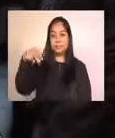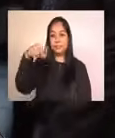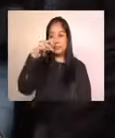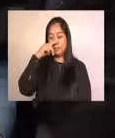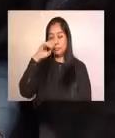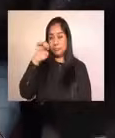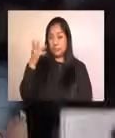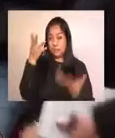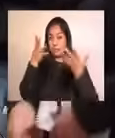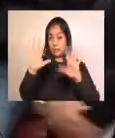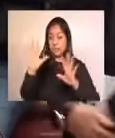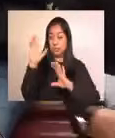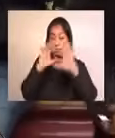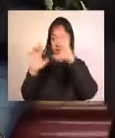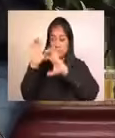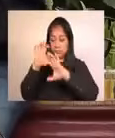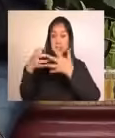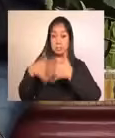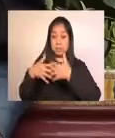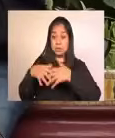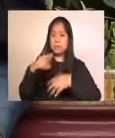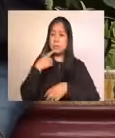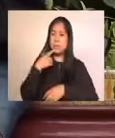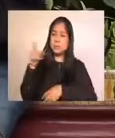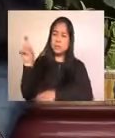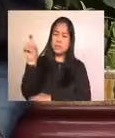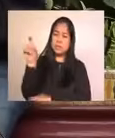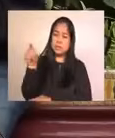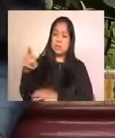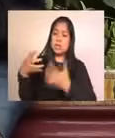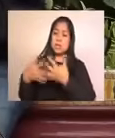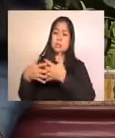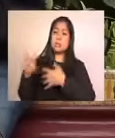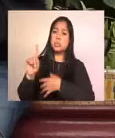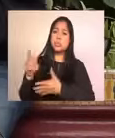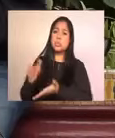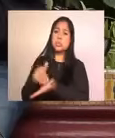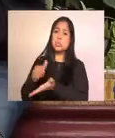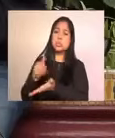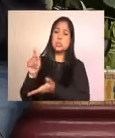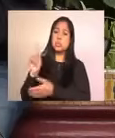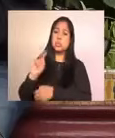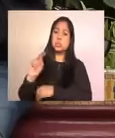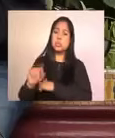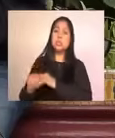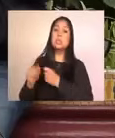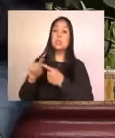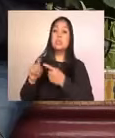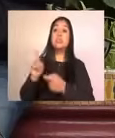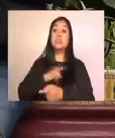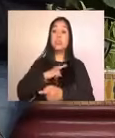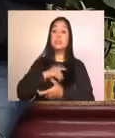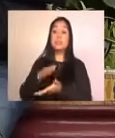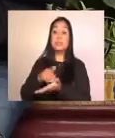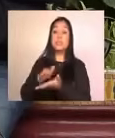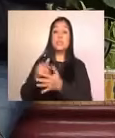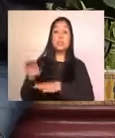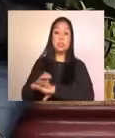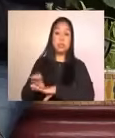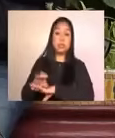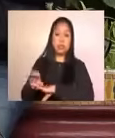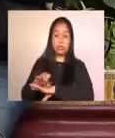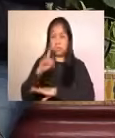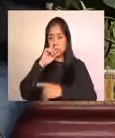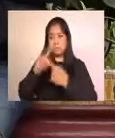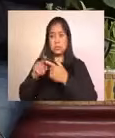empresa? Porque según lo que sí mencionaban en las fiscalizaciones, la empresa no vende fertilizantes, se dedica a la venta de dispositivos de cómputo y también a la